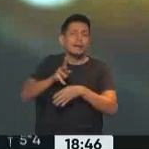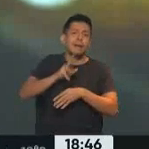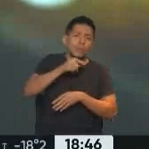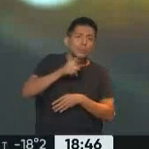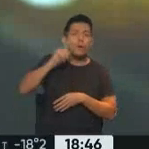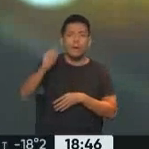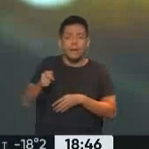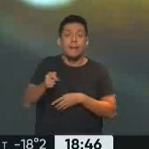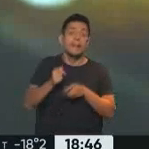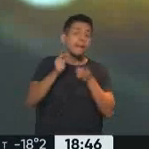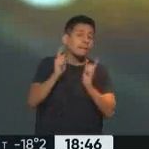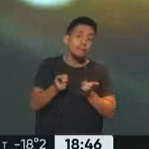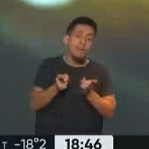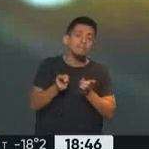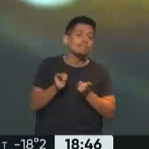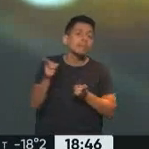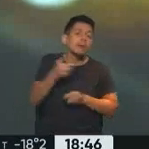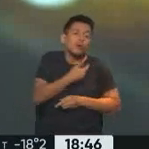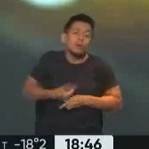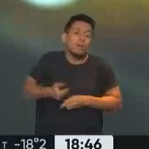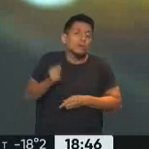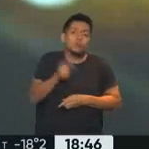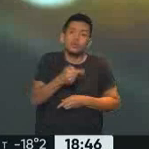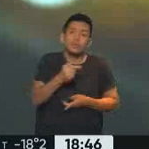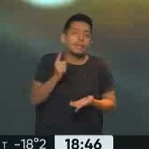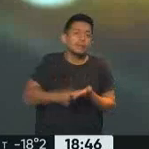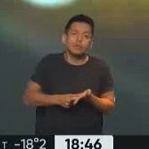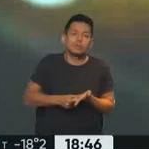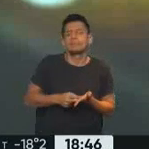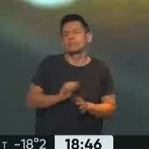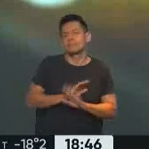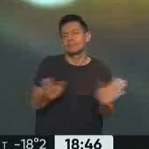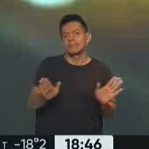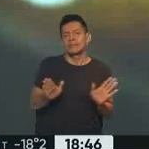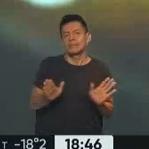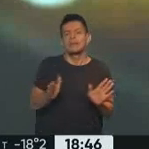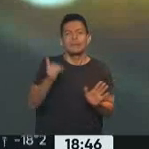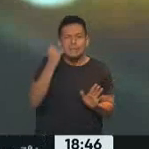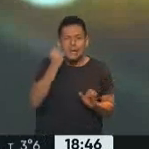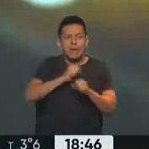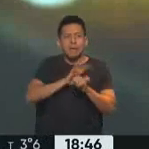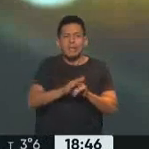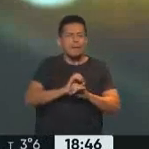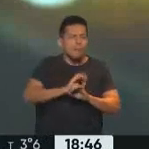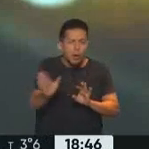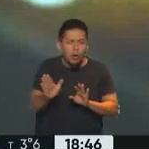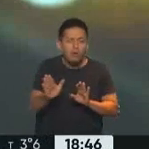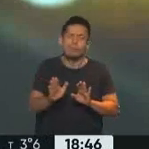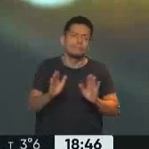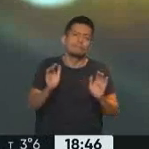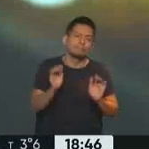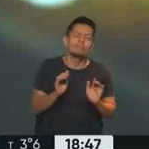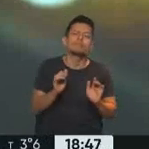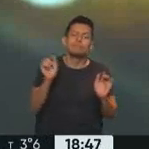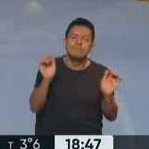Ucrania, y además por la propia decisión del gobierno de decir, bueno, es momento, ya ha pasado lo peor de la pandemia, de comenzar a descongelar